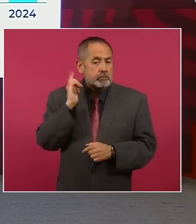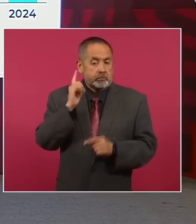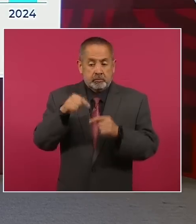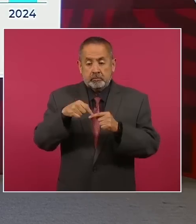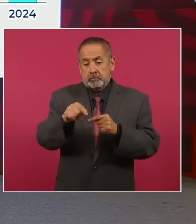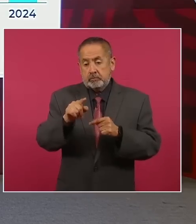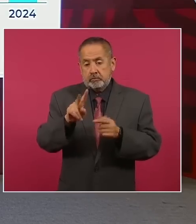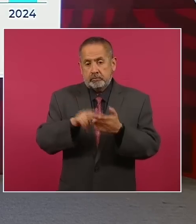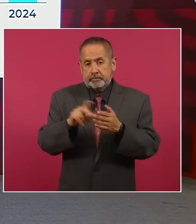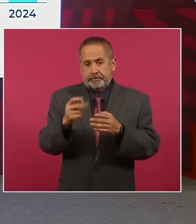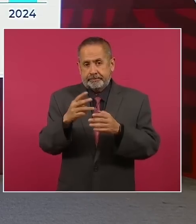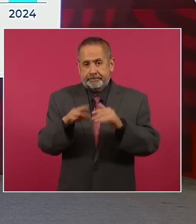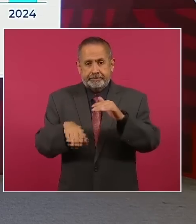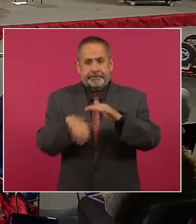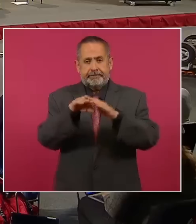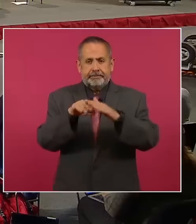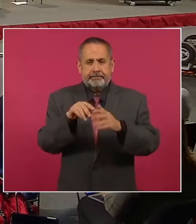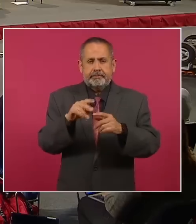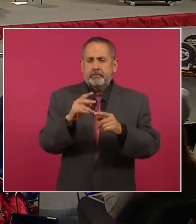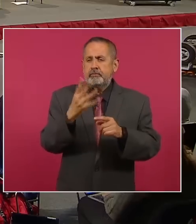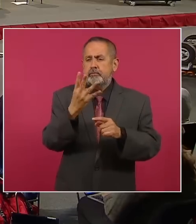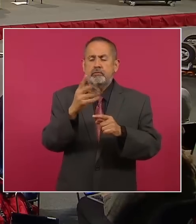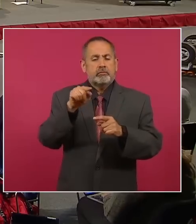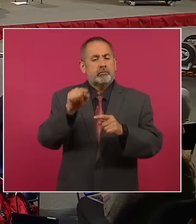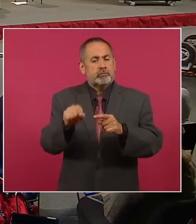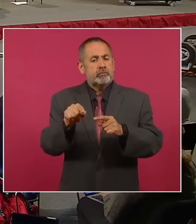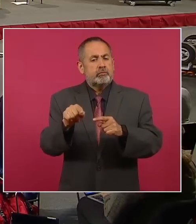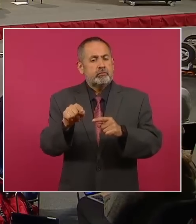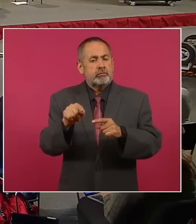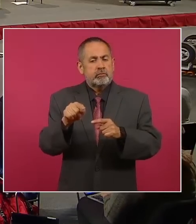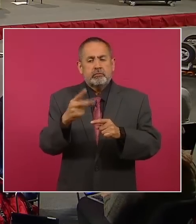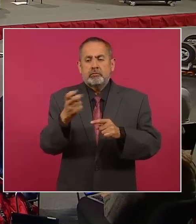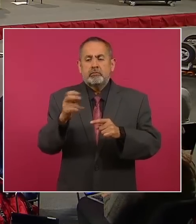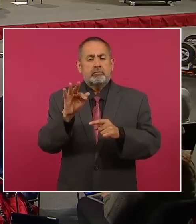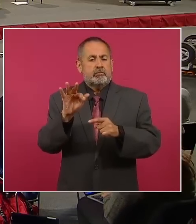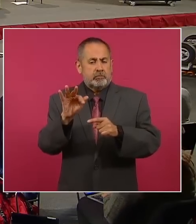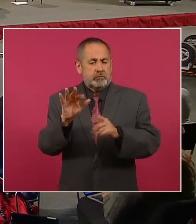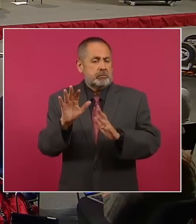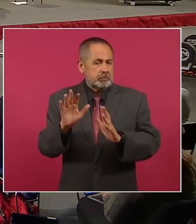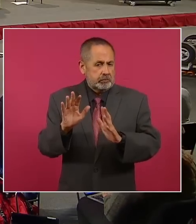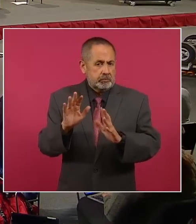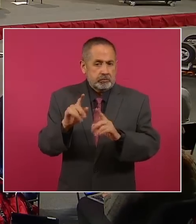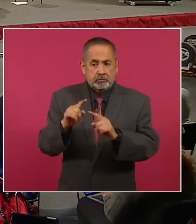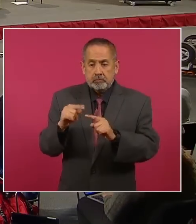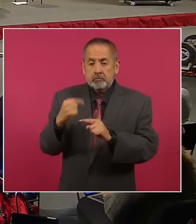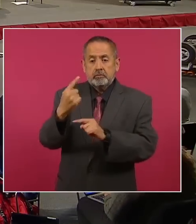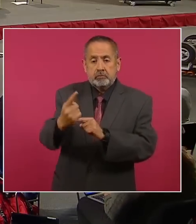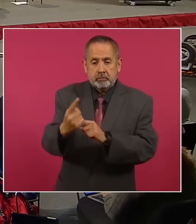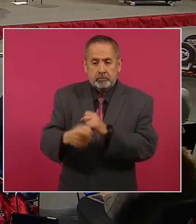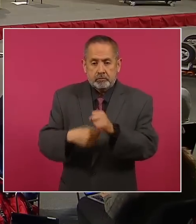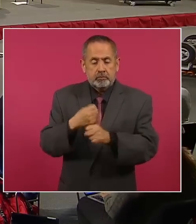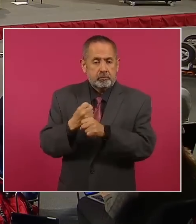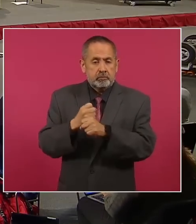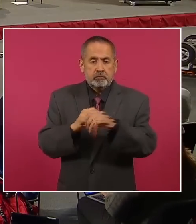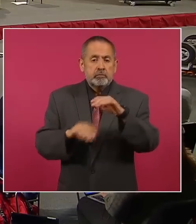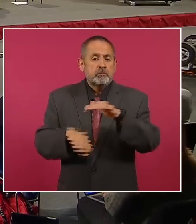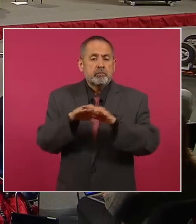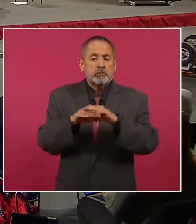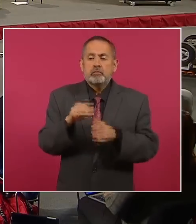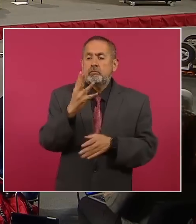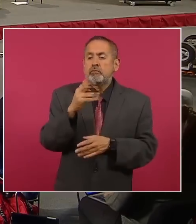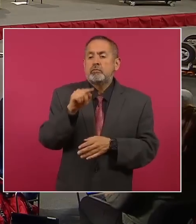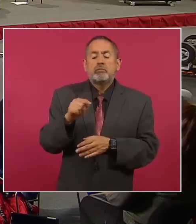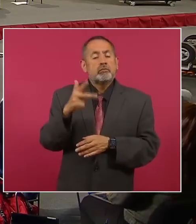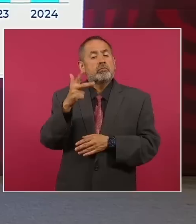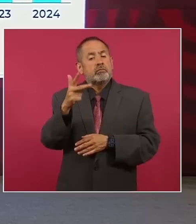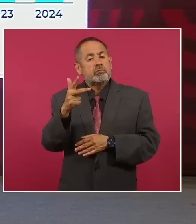en promedio este año 23 a 4.240 y el próximo año llegar a los